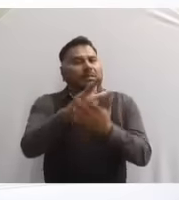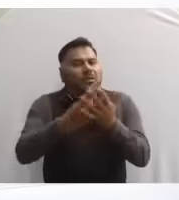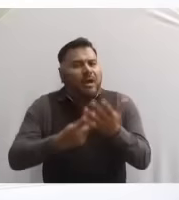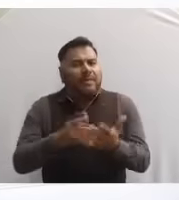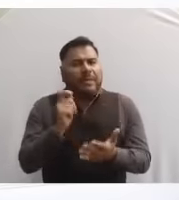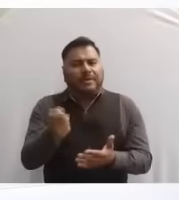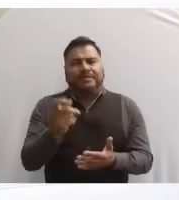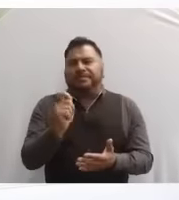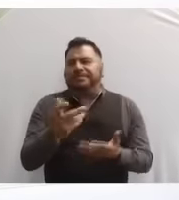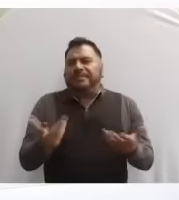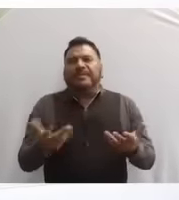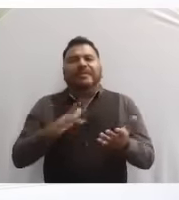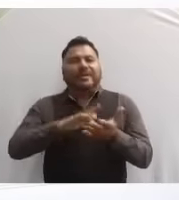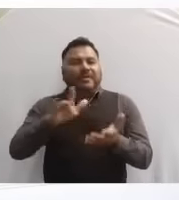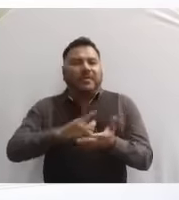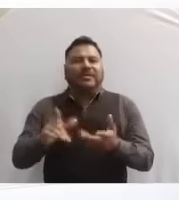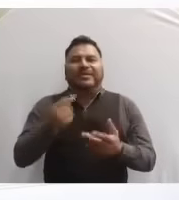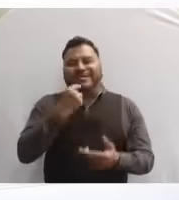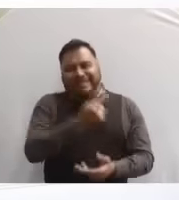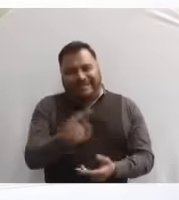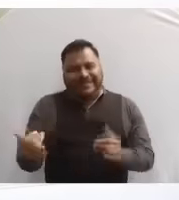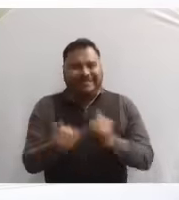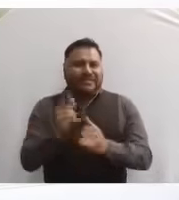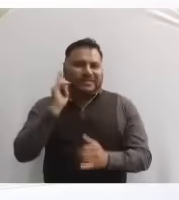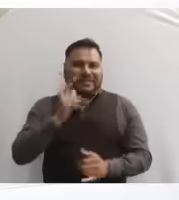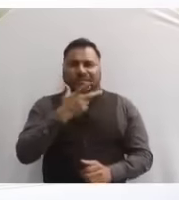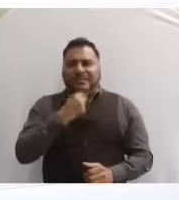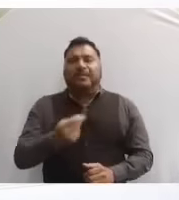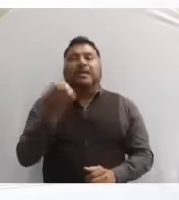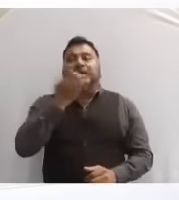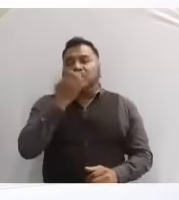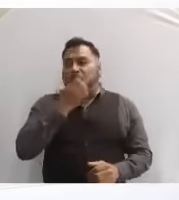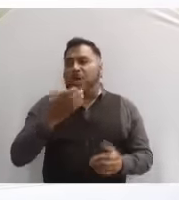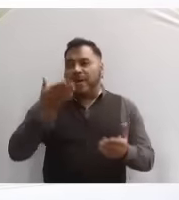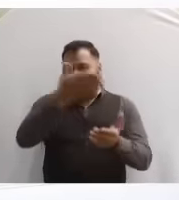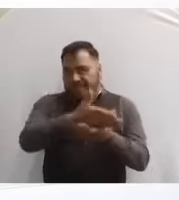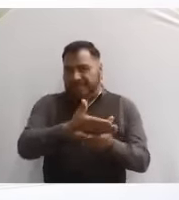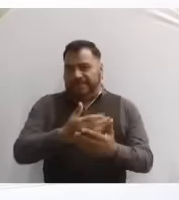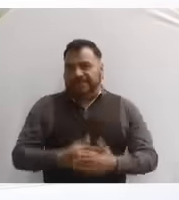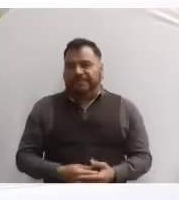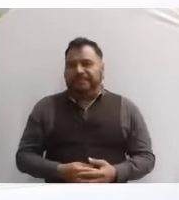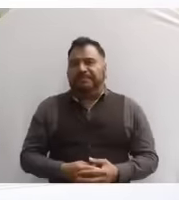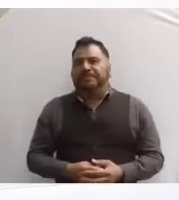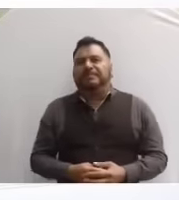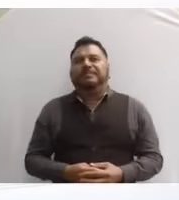que apoya a los niños y a las niñas que van a escuela pública.